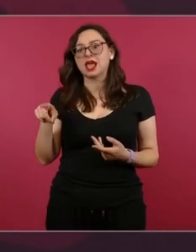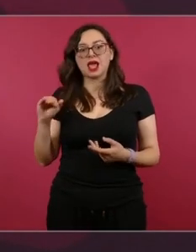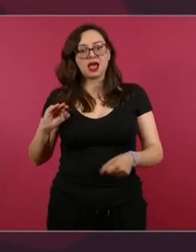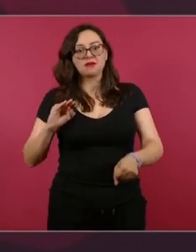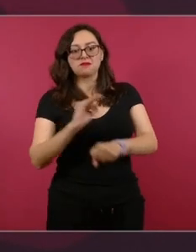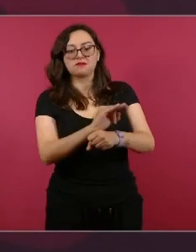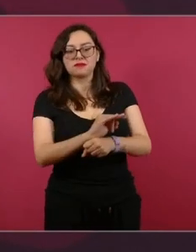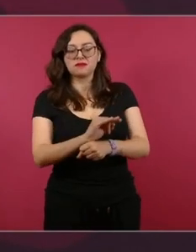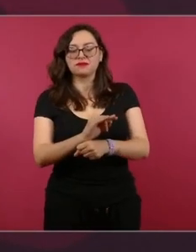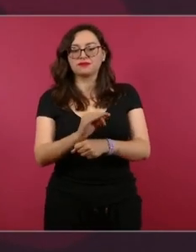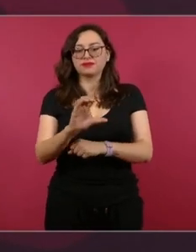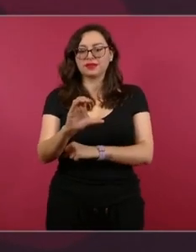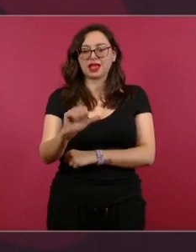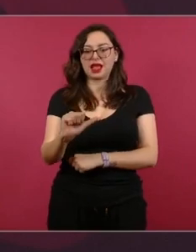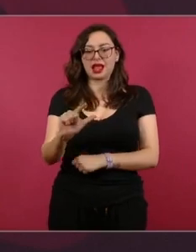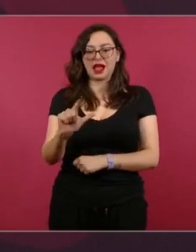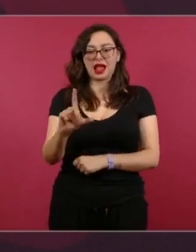Pero porque,